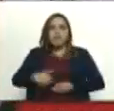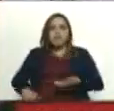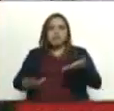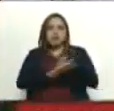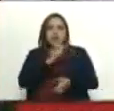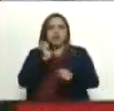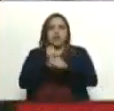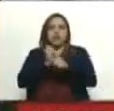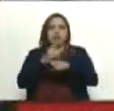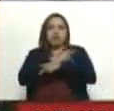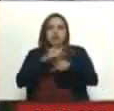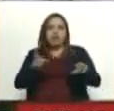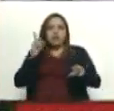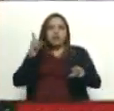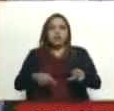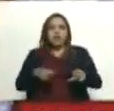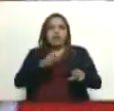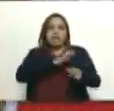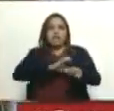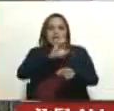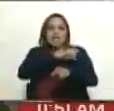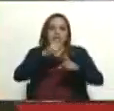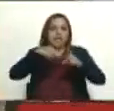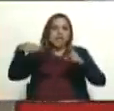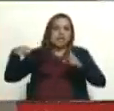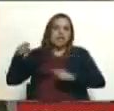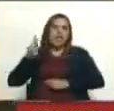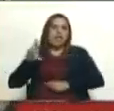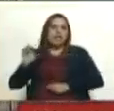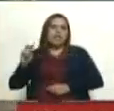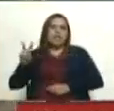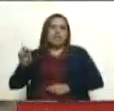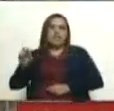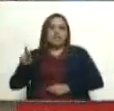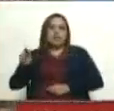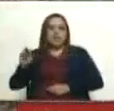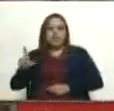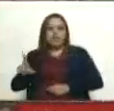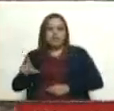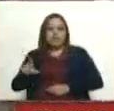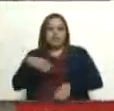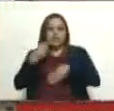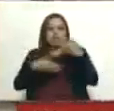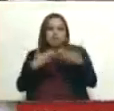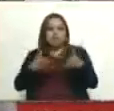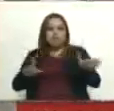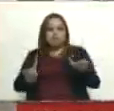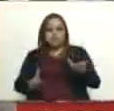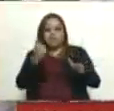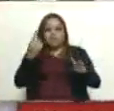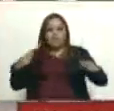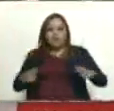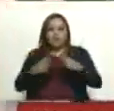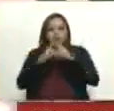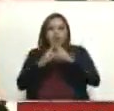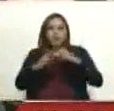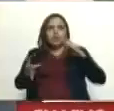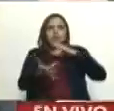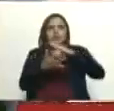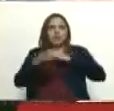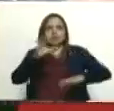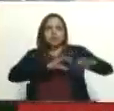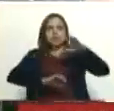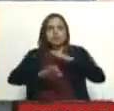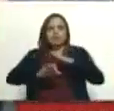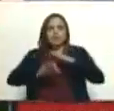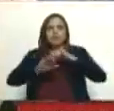la Energía Eléctrica, general en jefe Néstor Reverol, quien da apertura oficial a este primer encuentro técnico científico popular para el rescate, conservación